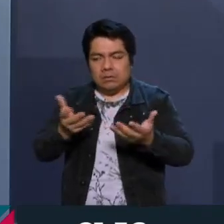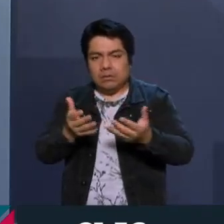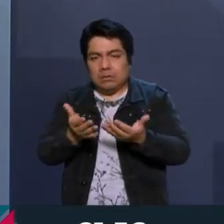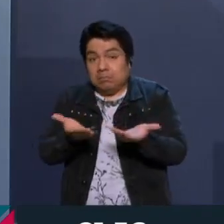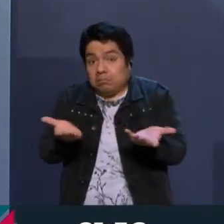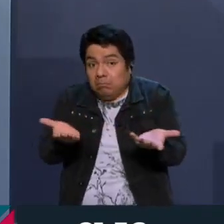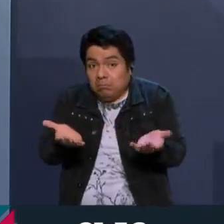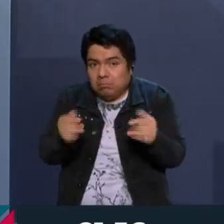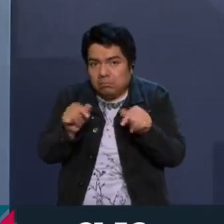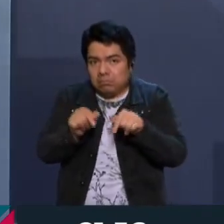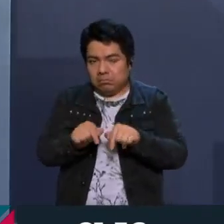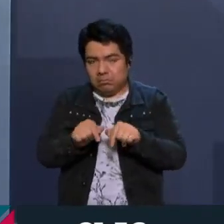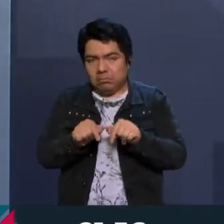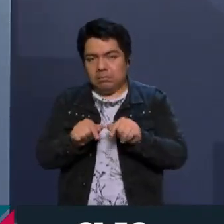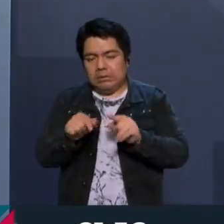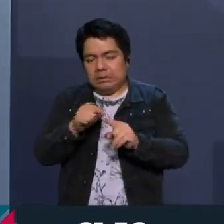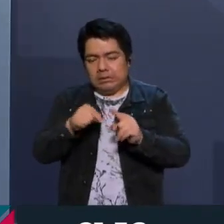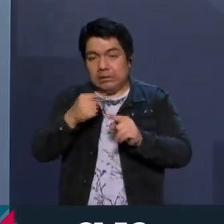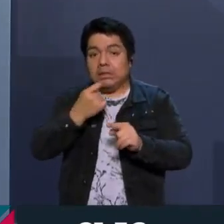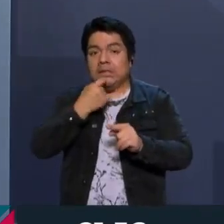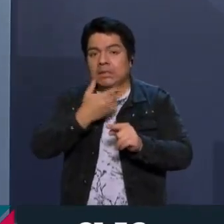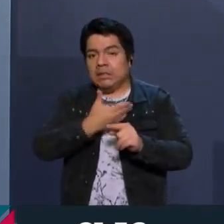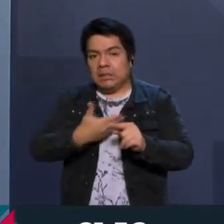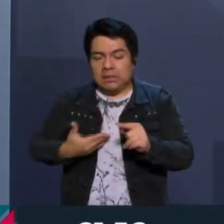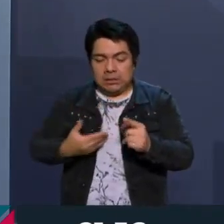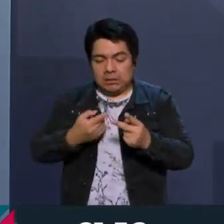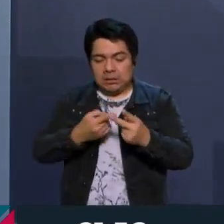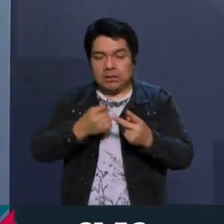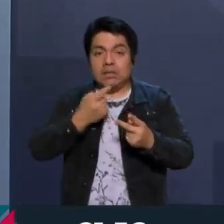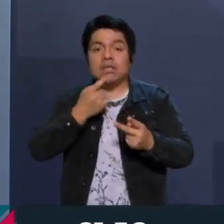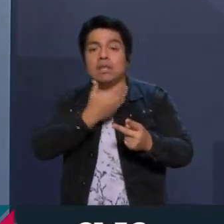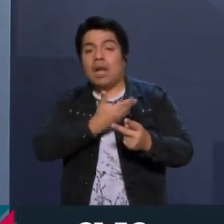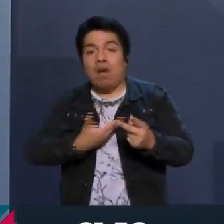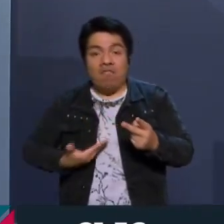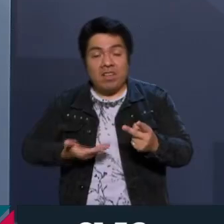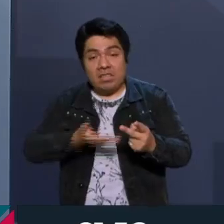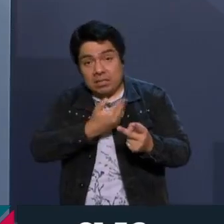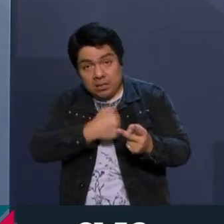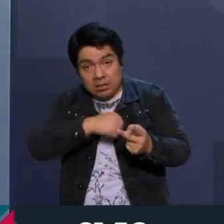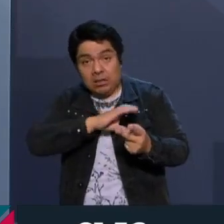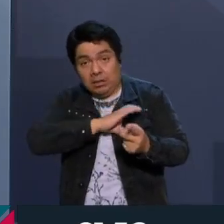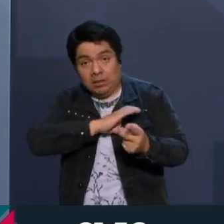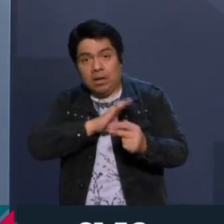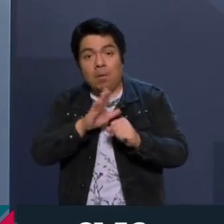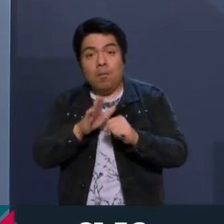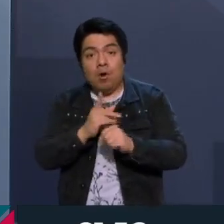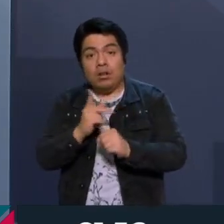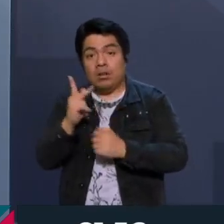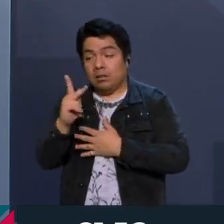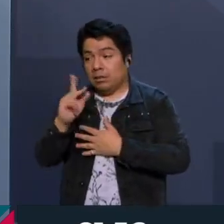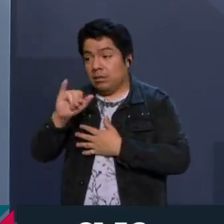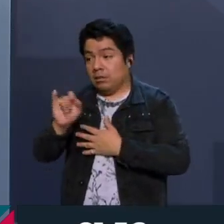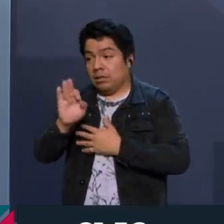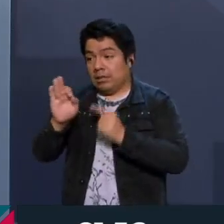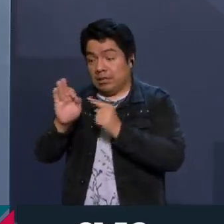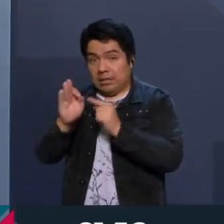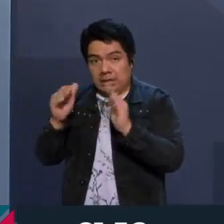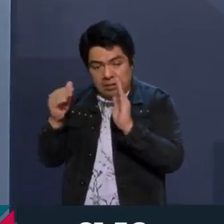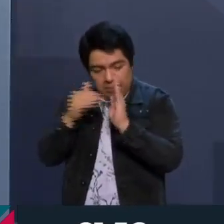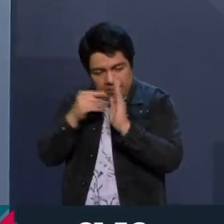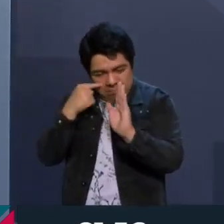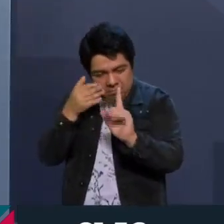o del radar del presidente López Obrador y la presidenta electa Claudia Sheinbaum, y que por eso la primera reforma a la que le van a dar cauce sea precisamente la